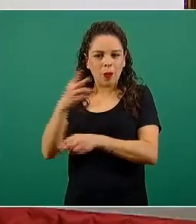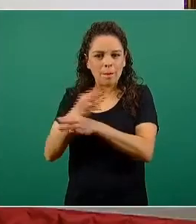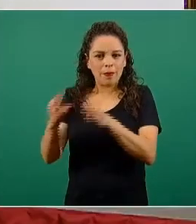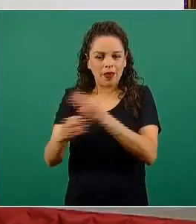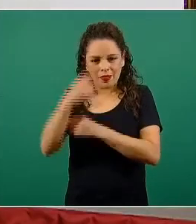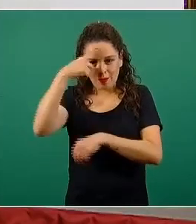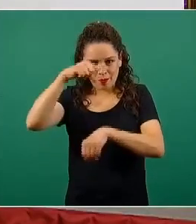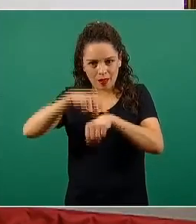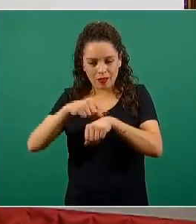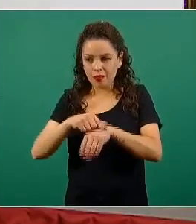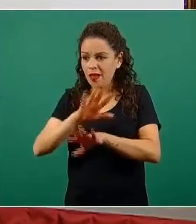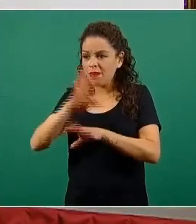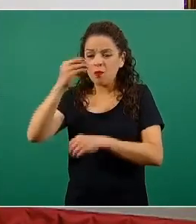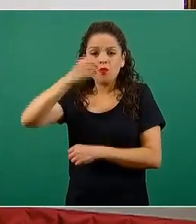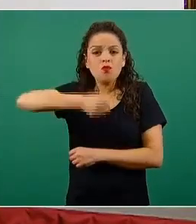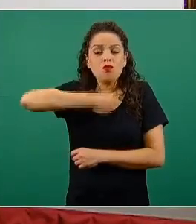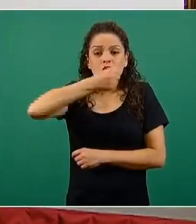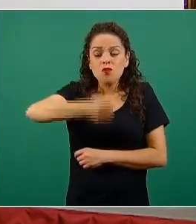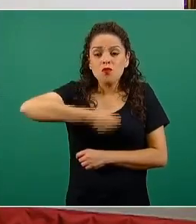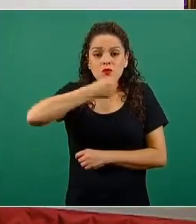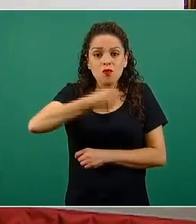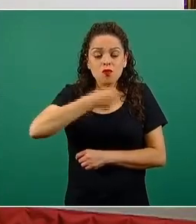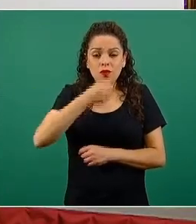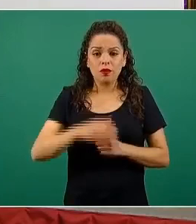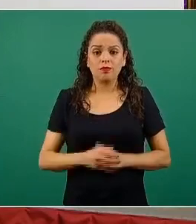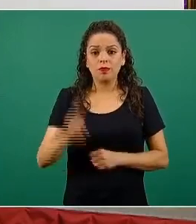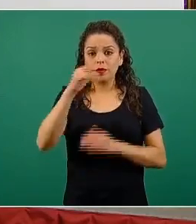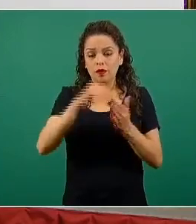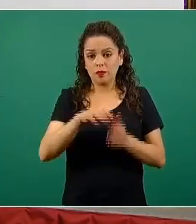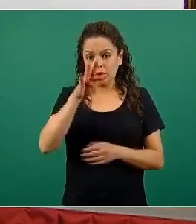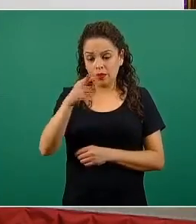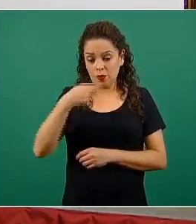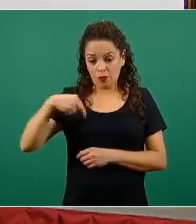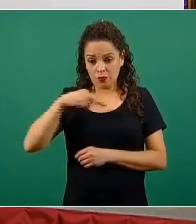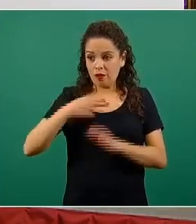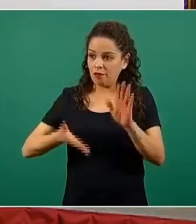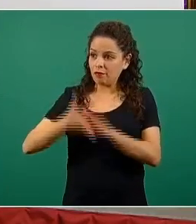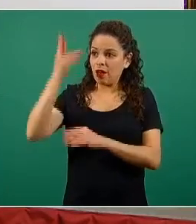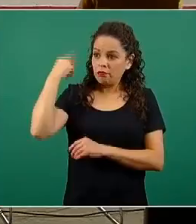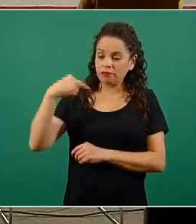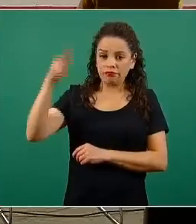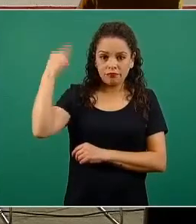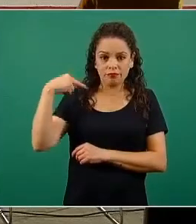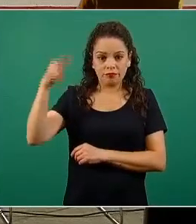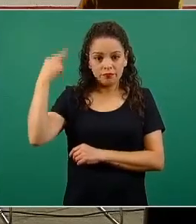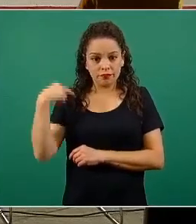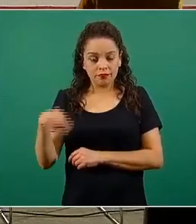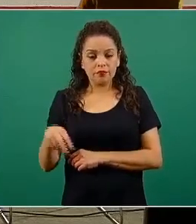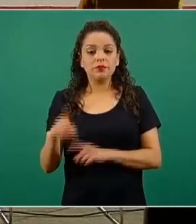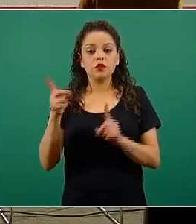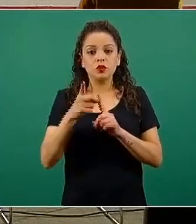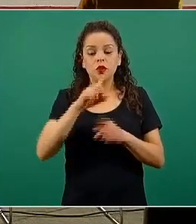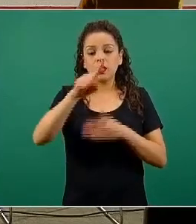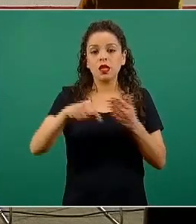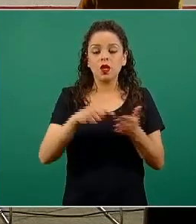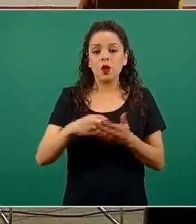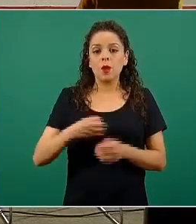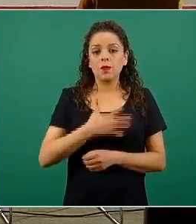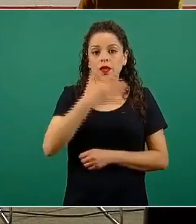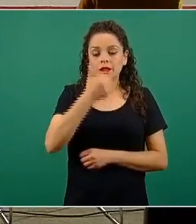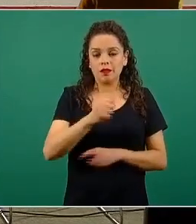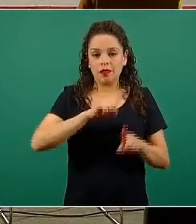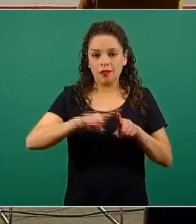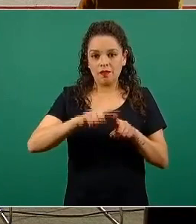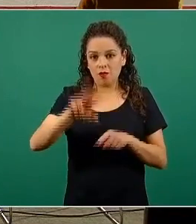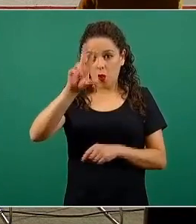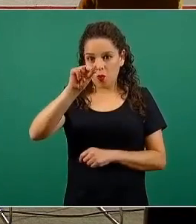en 2019 hicimos giras con el señor presidente a las unidades de bienestar, en las 80 unidades